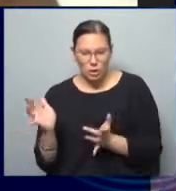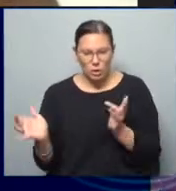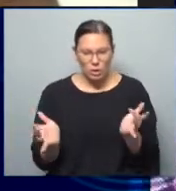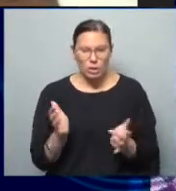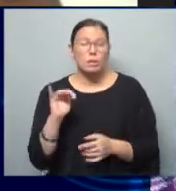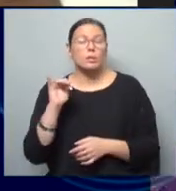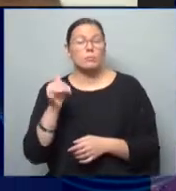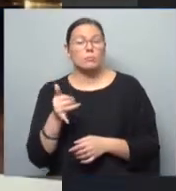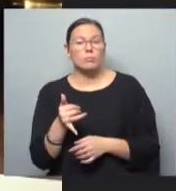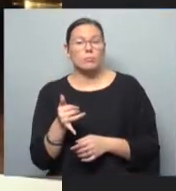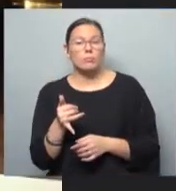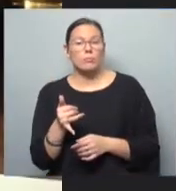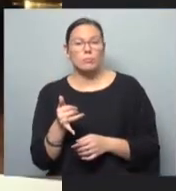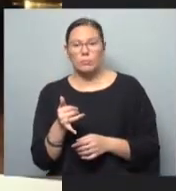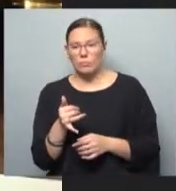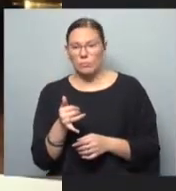Exacto.